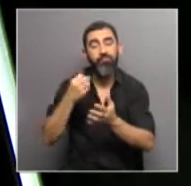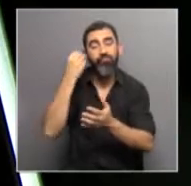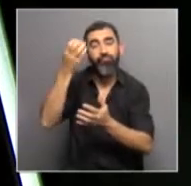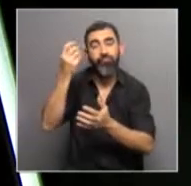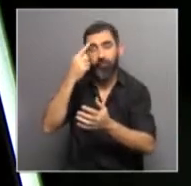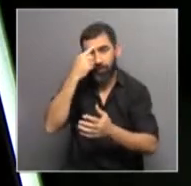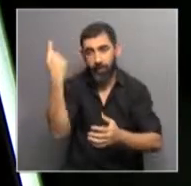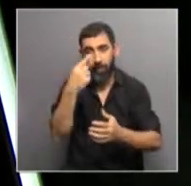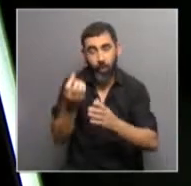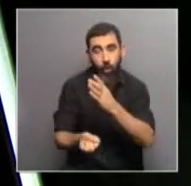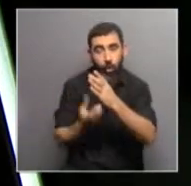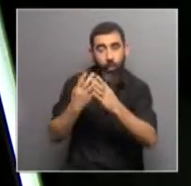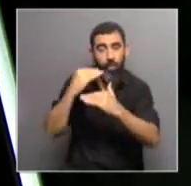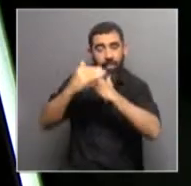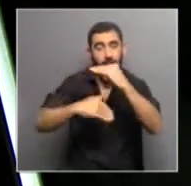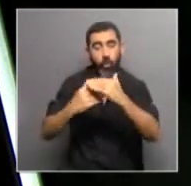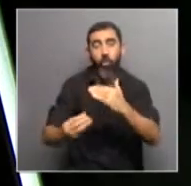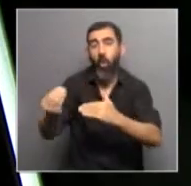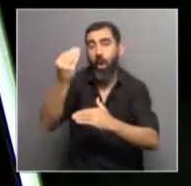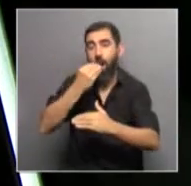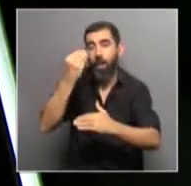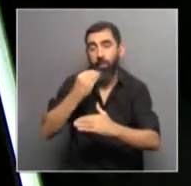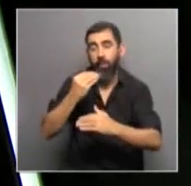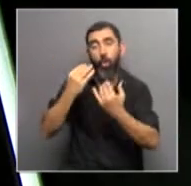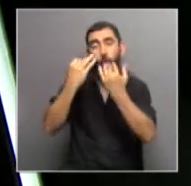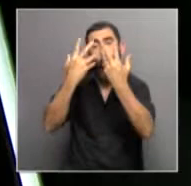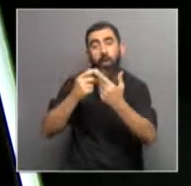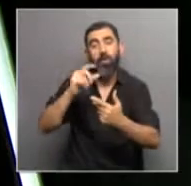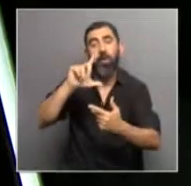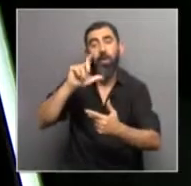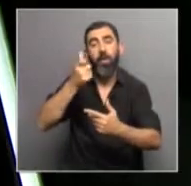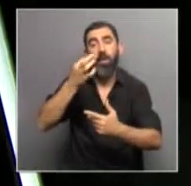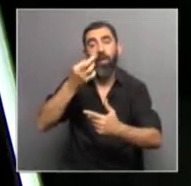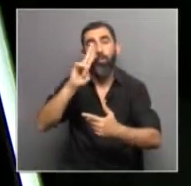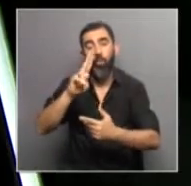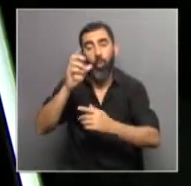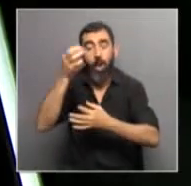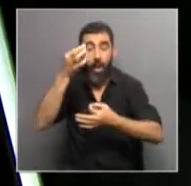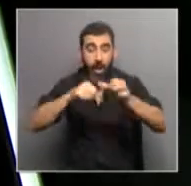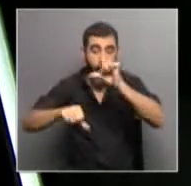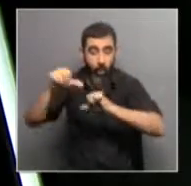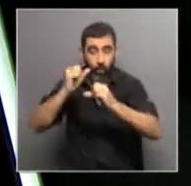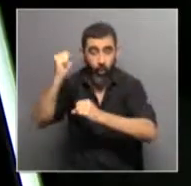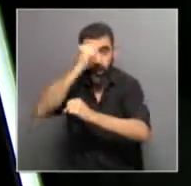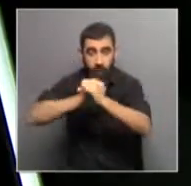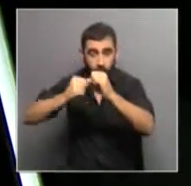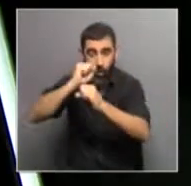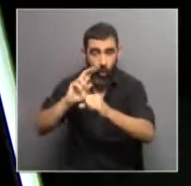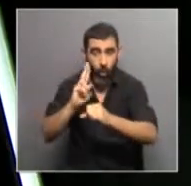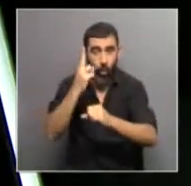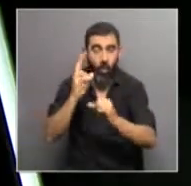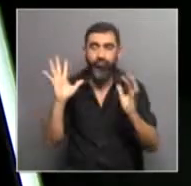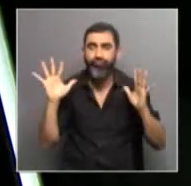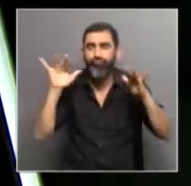Internacional de Innovación y Desarrollo de Alimentos, INNOVA. Lo organiza el LATU, el Laboratorio Tecnológico del Uruguay. Se dan cita en este